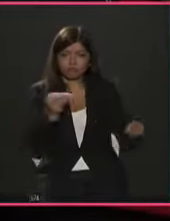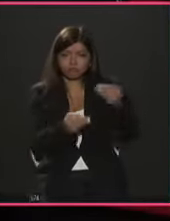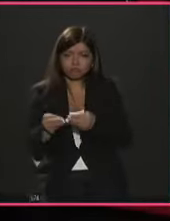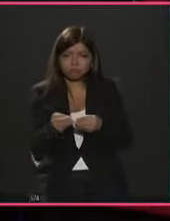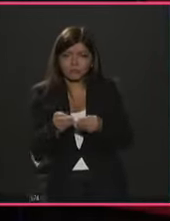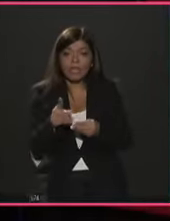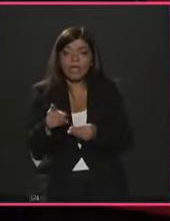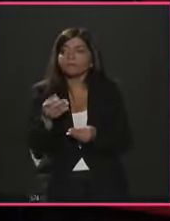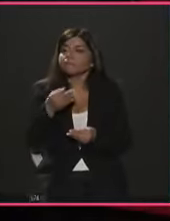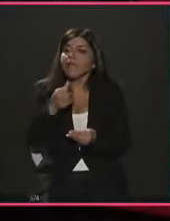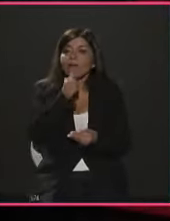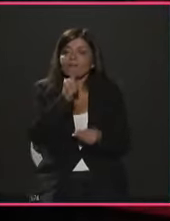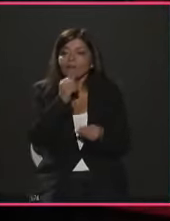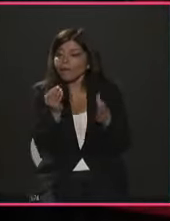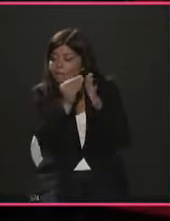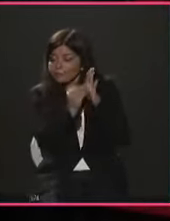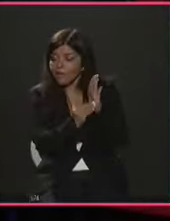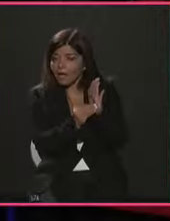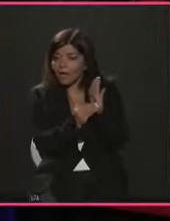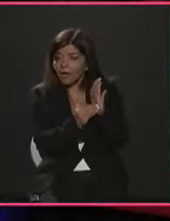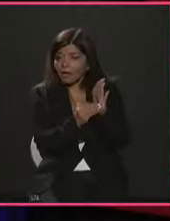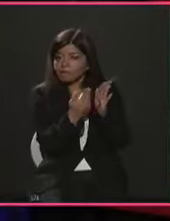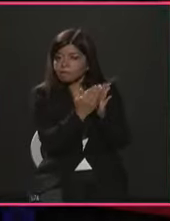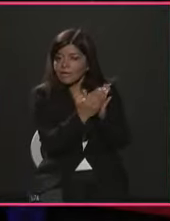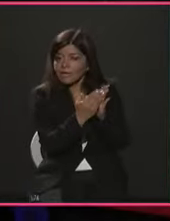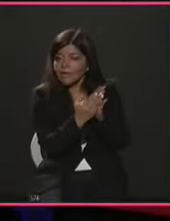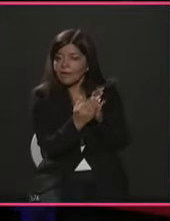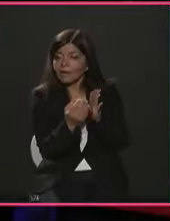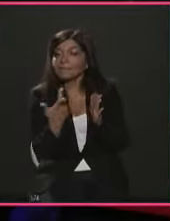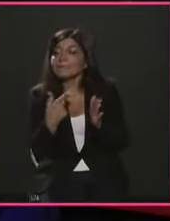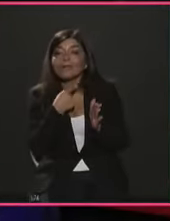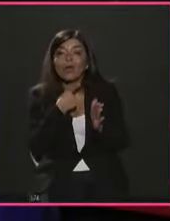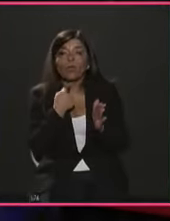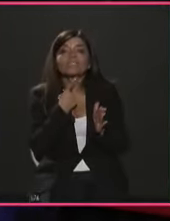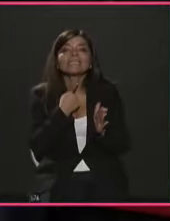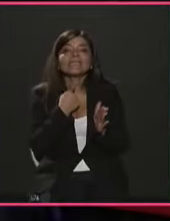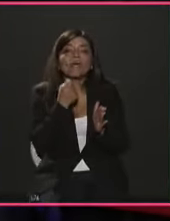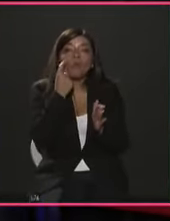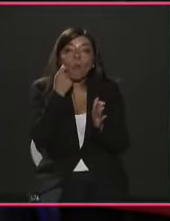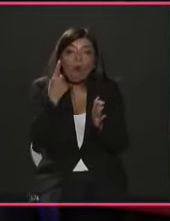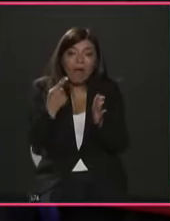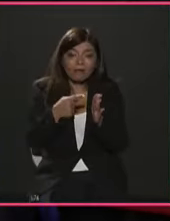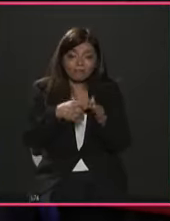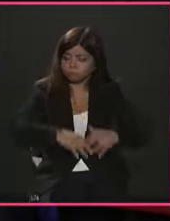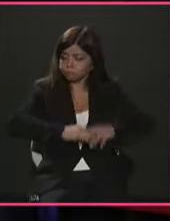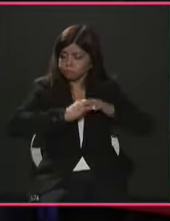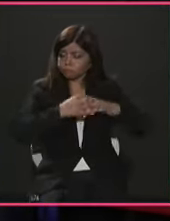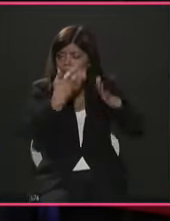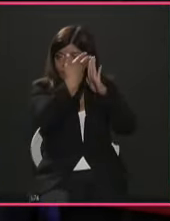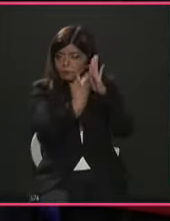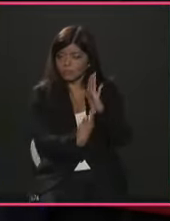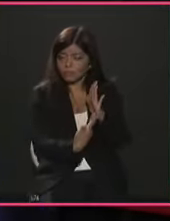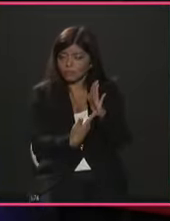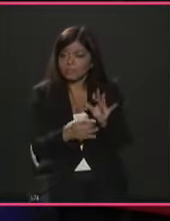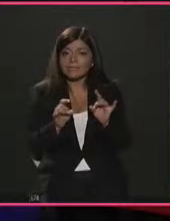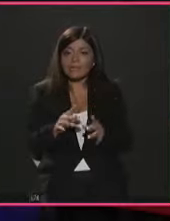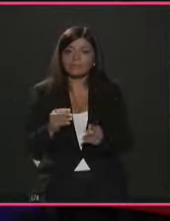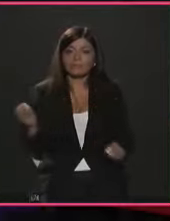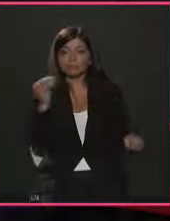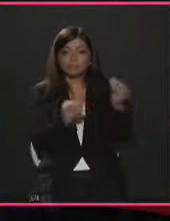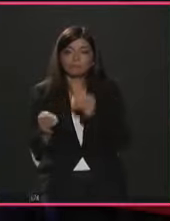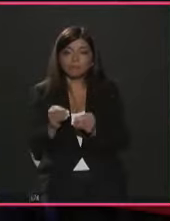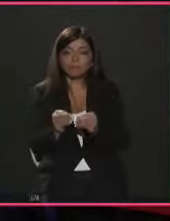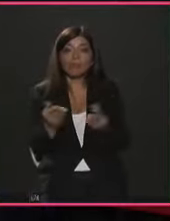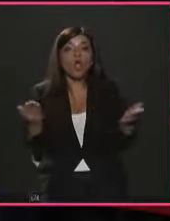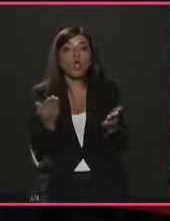digan qué le falta qué le sobra eh qué espacios les gustaría ver más fortalecidos en el documento Y de esa forma poder hacerlo y